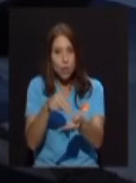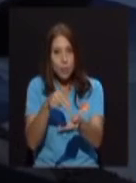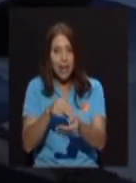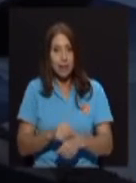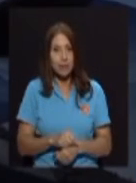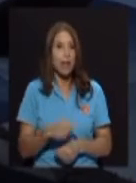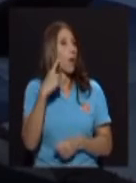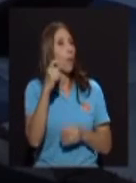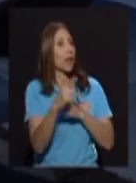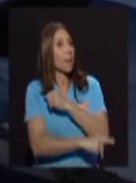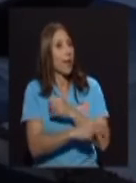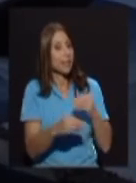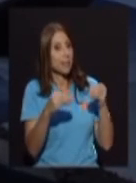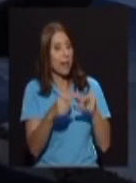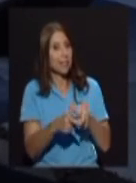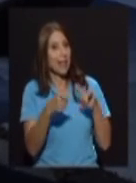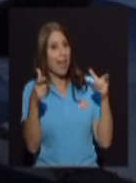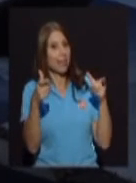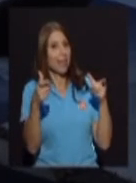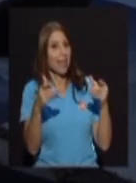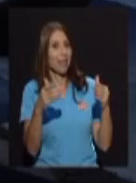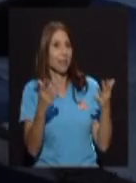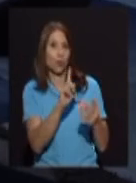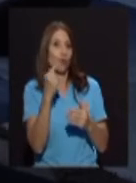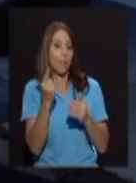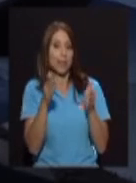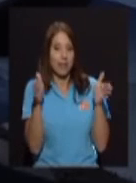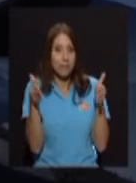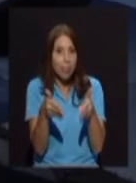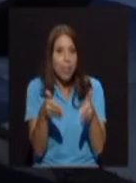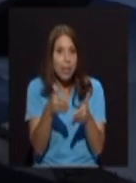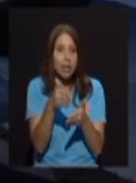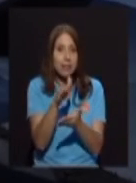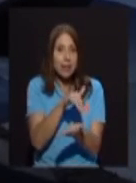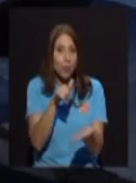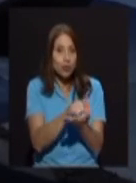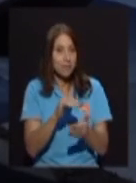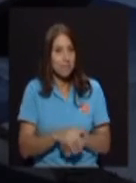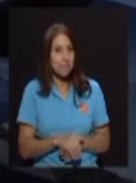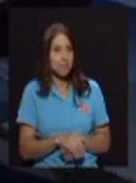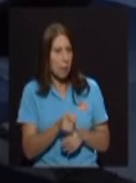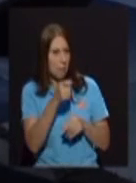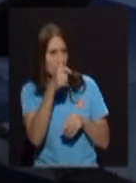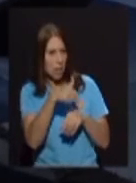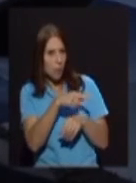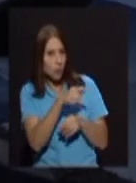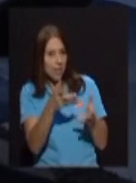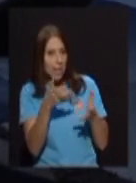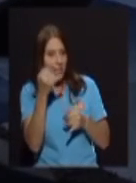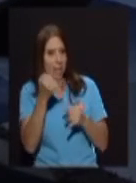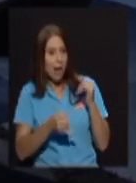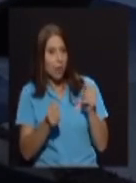el país es más grande que la ciudad de San José, ¿no? Nos queda medio minuto, Aro, si usted quiere cerrar con